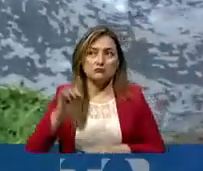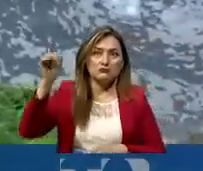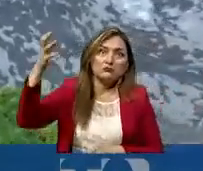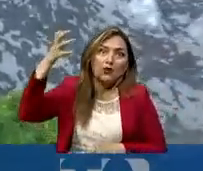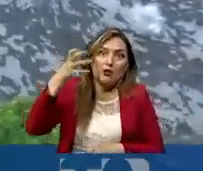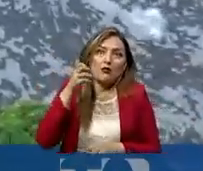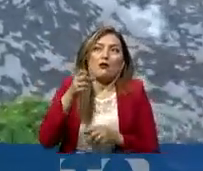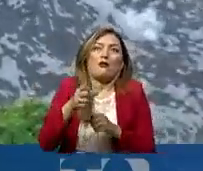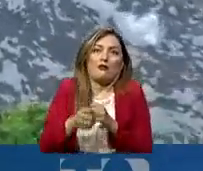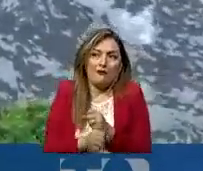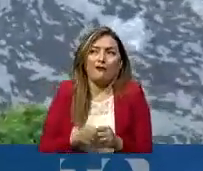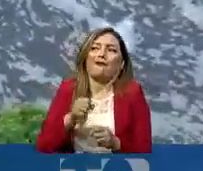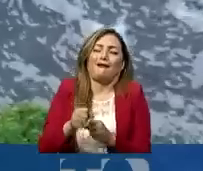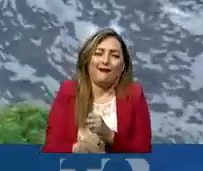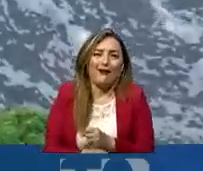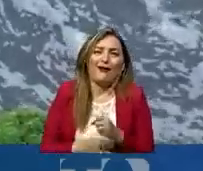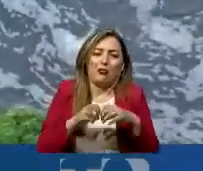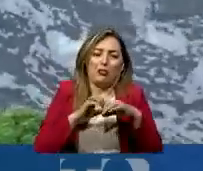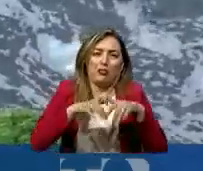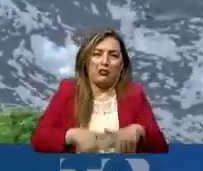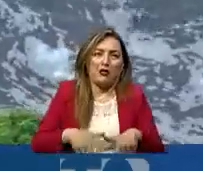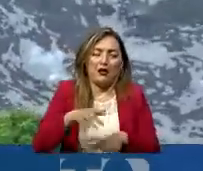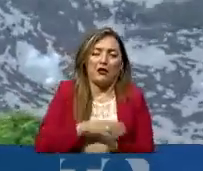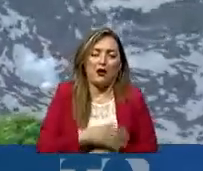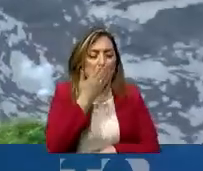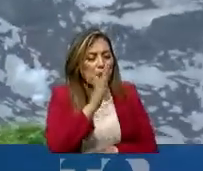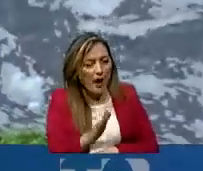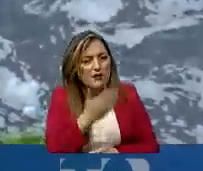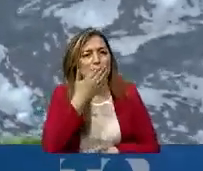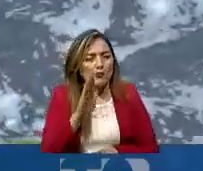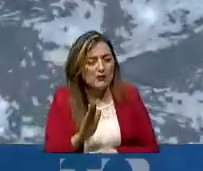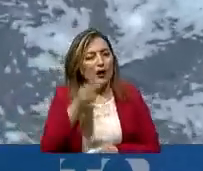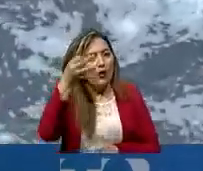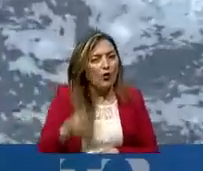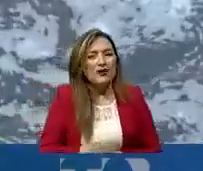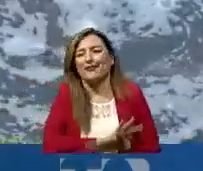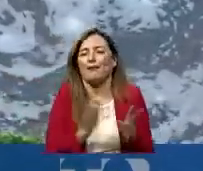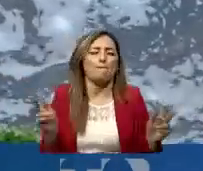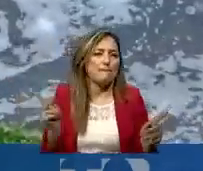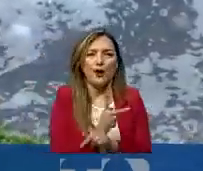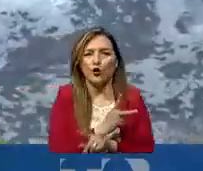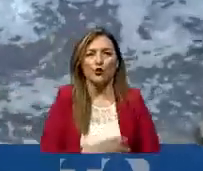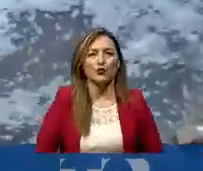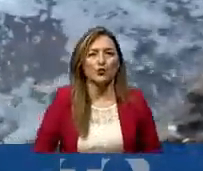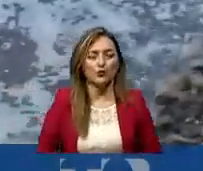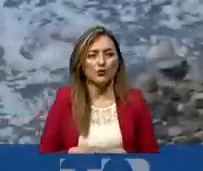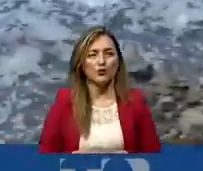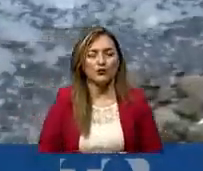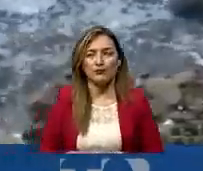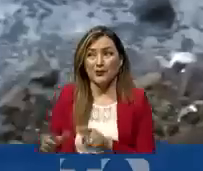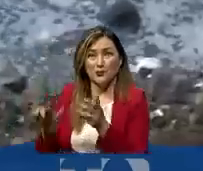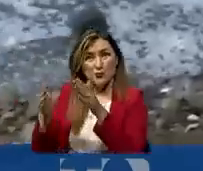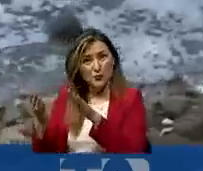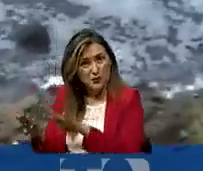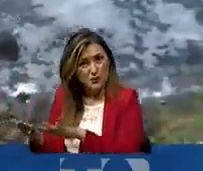ya cuántos veranos han venido y todavía siguen las promesas y al contrario está empeorándose la situación mucho más. ¿Ya han habido muertes